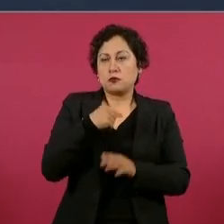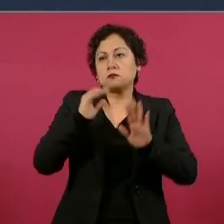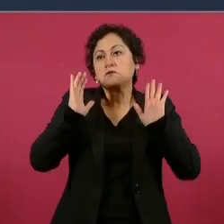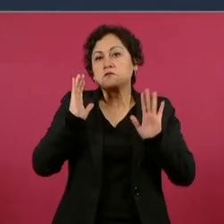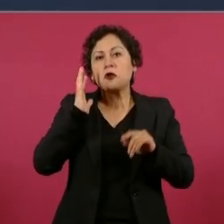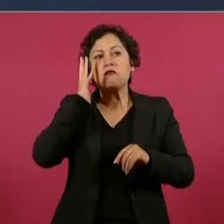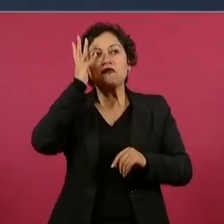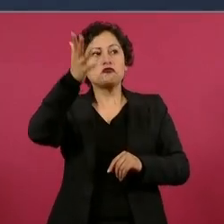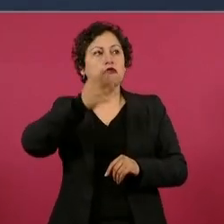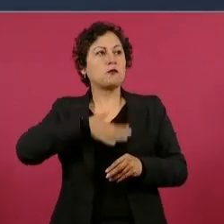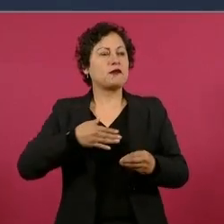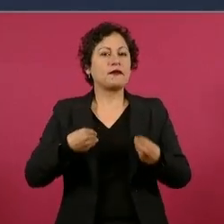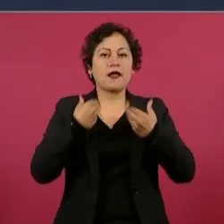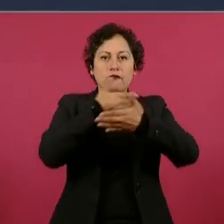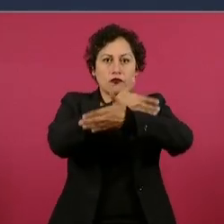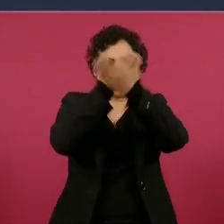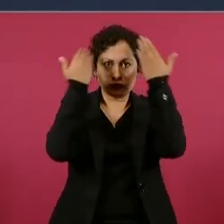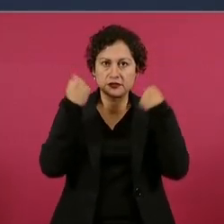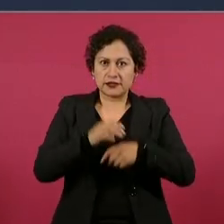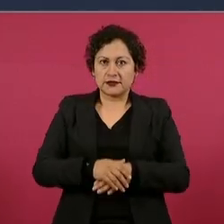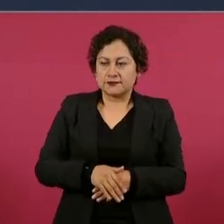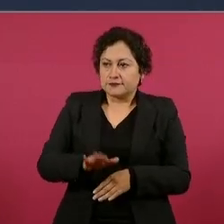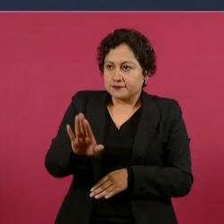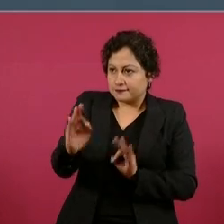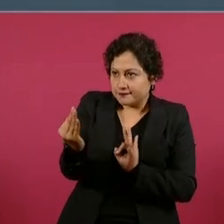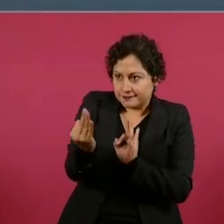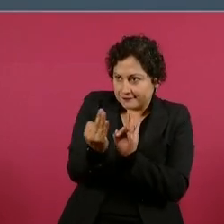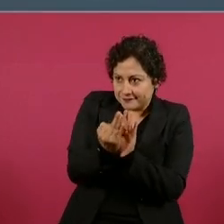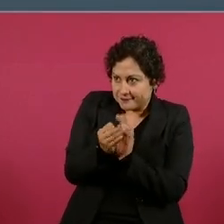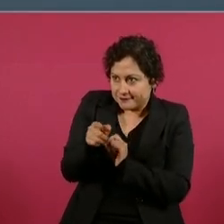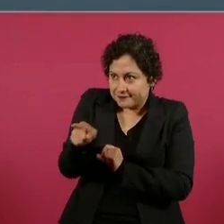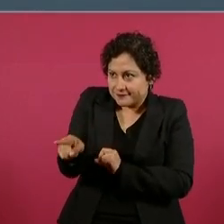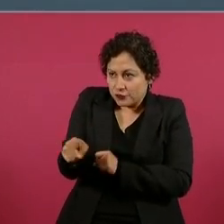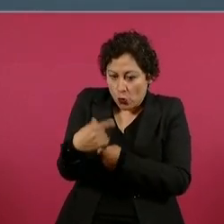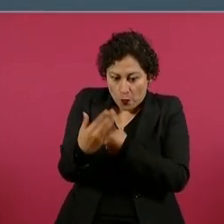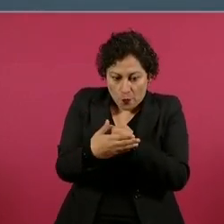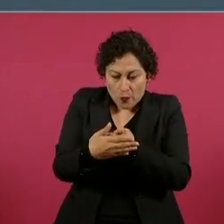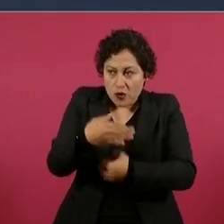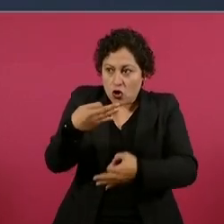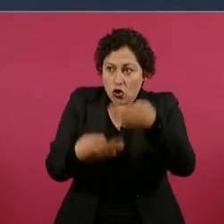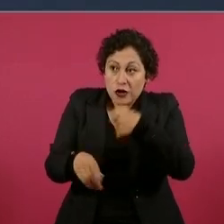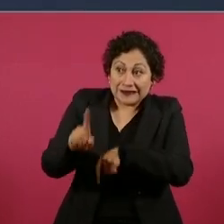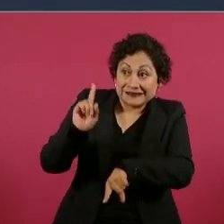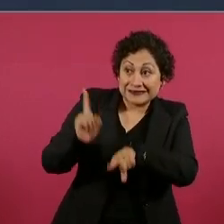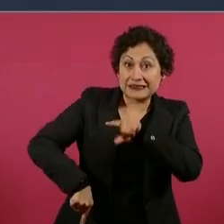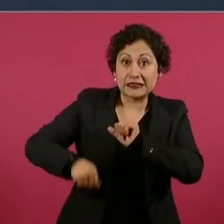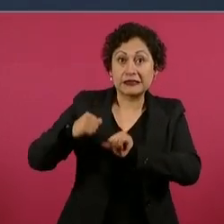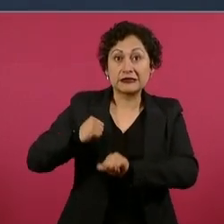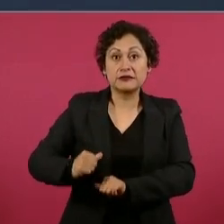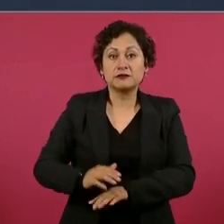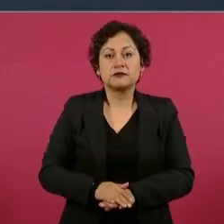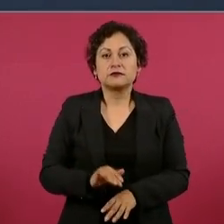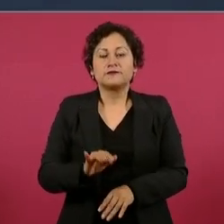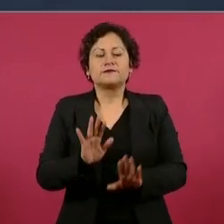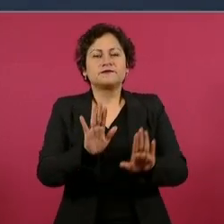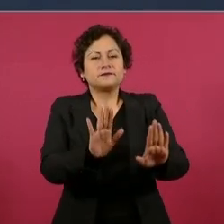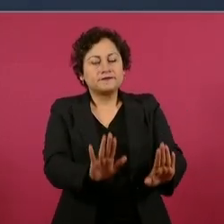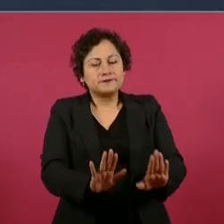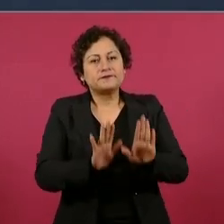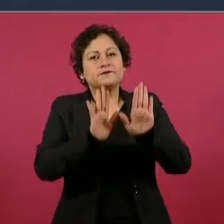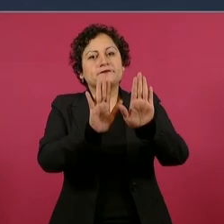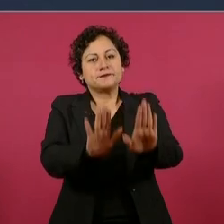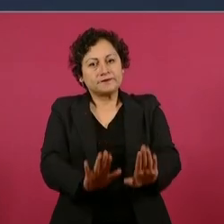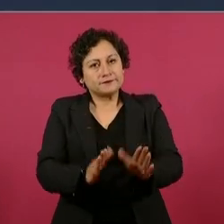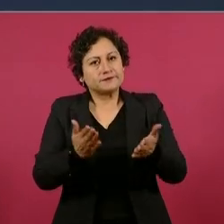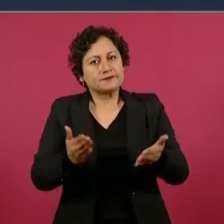el destino. Lo que te va a deparar en el corto plazo es un proceso para ver si pierdes el fuero. Vamos a esperarnos, no nos adelantemos.